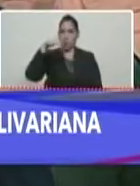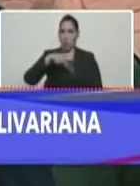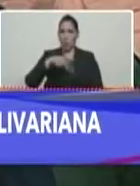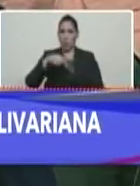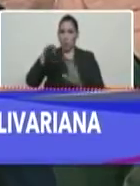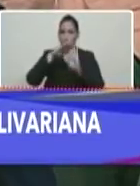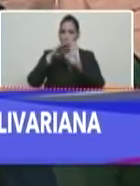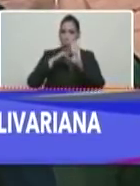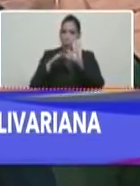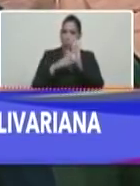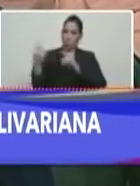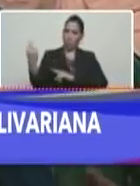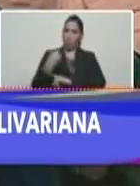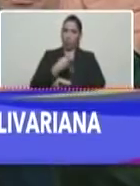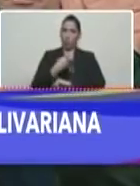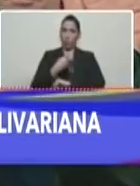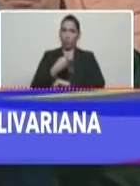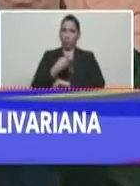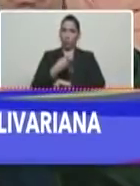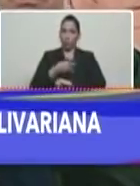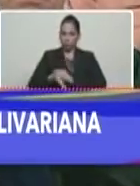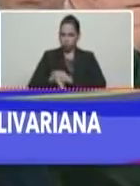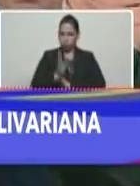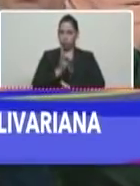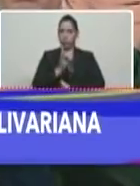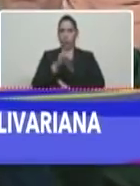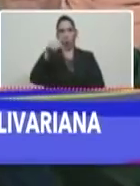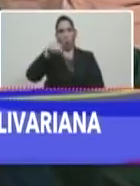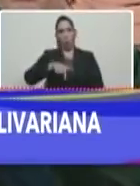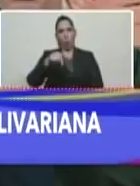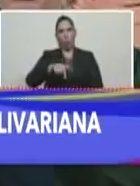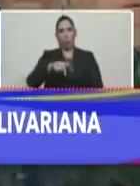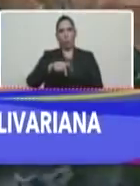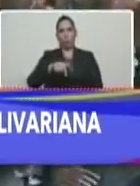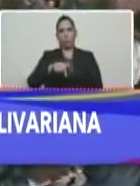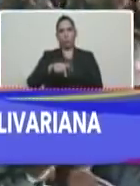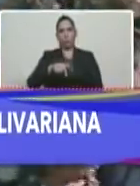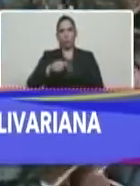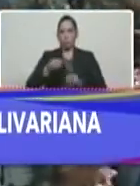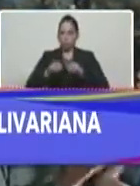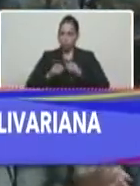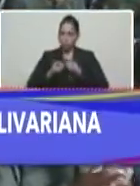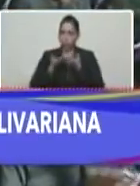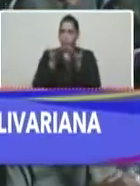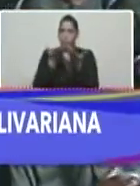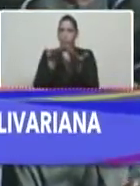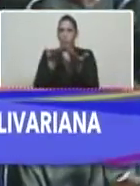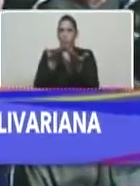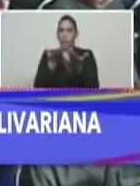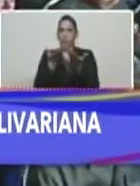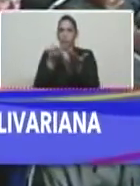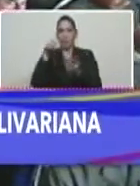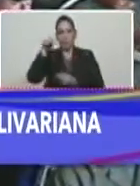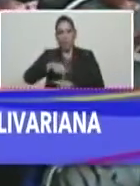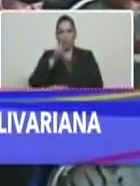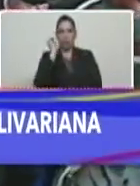orientaciones y posiciones firmes que hoy ha expresado en este acto